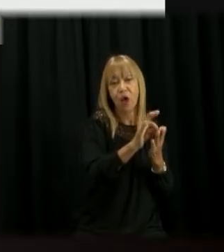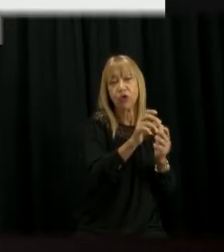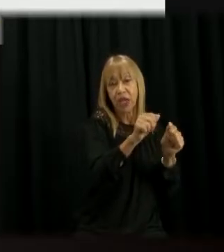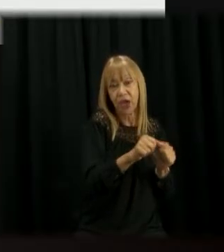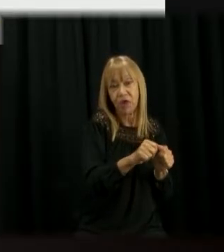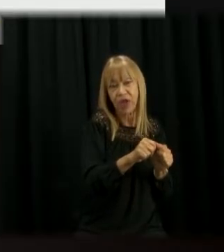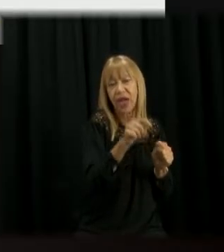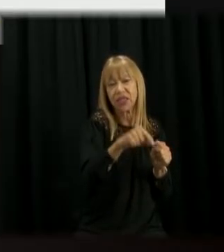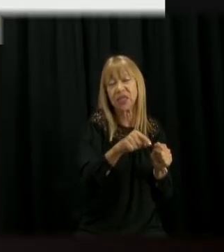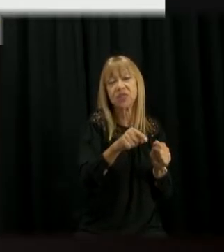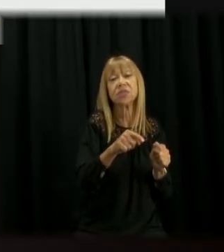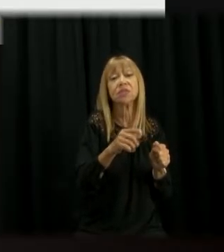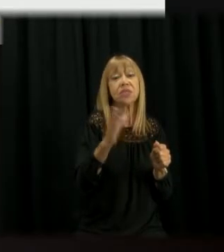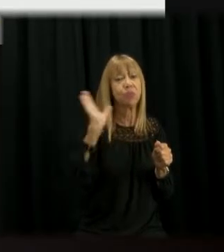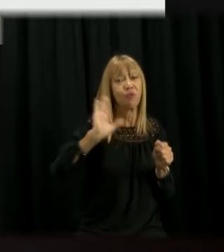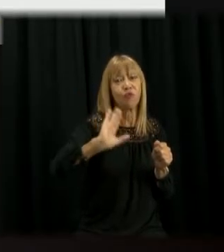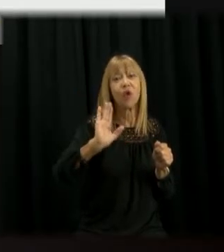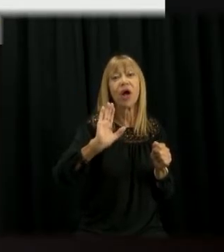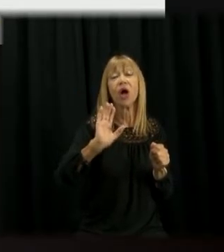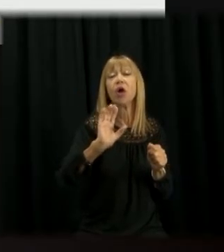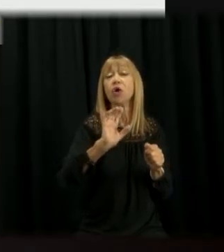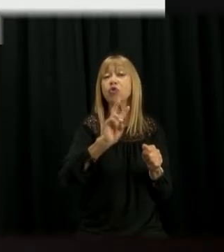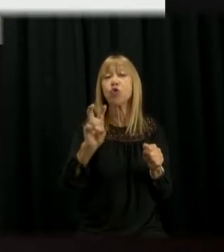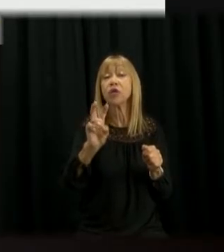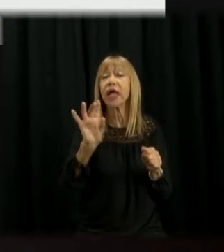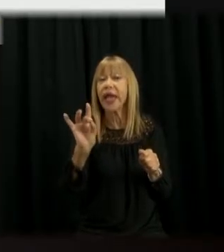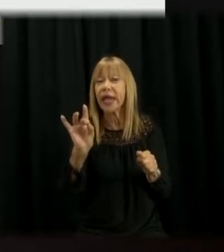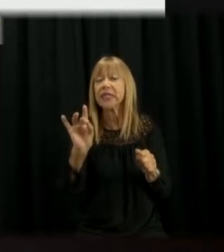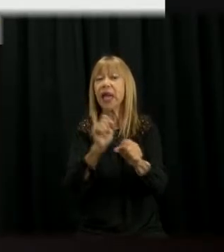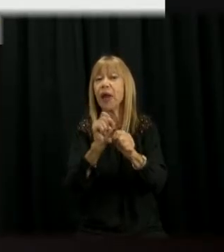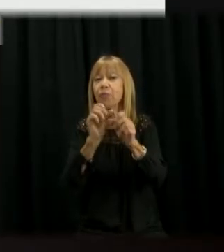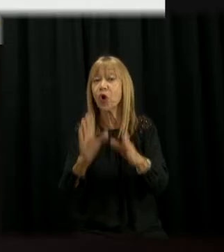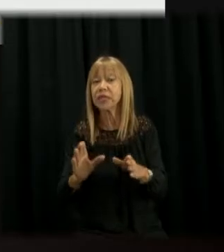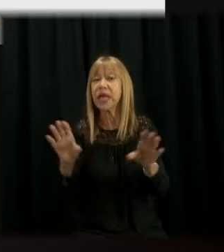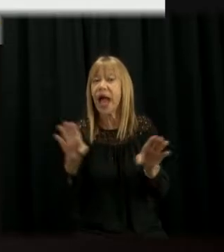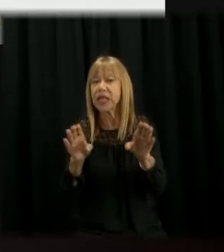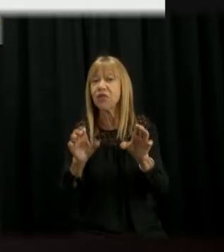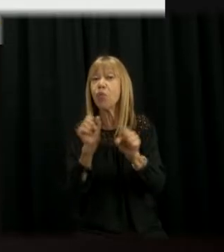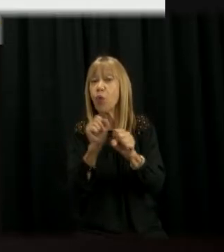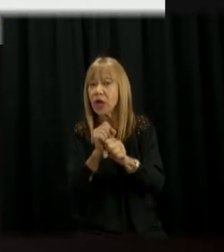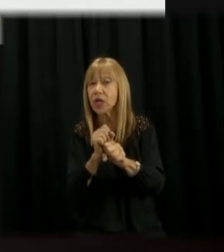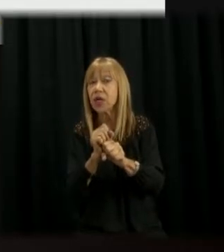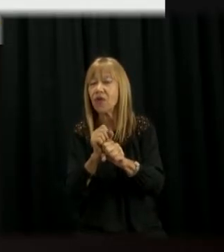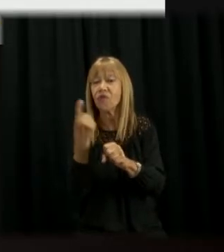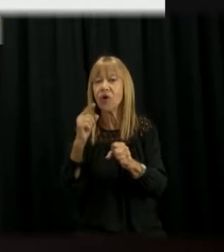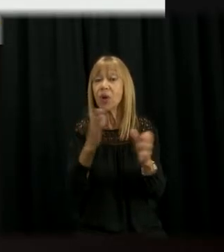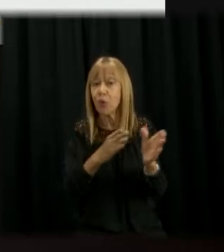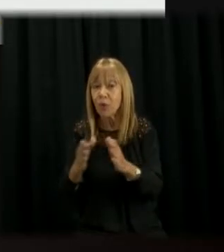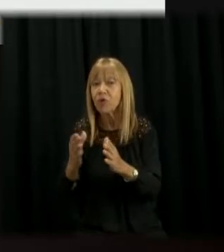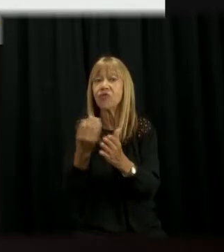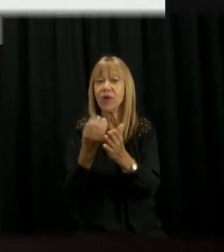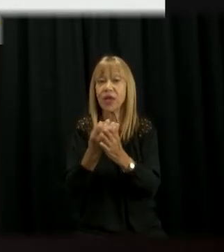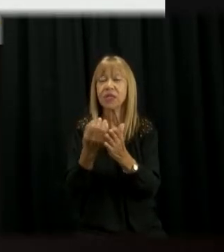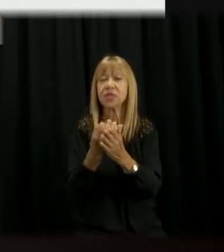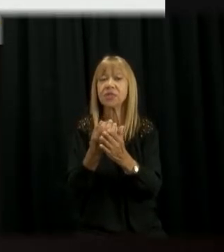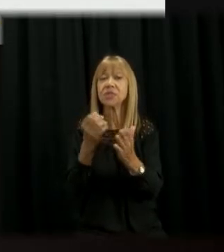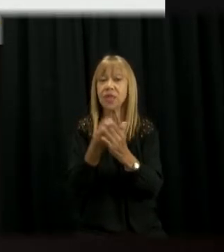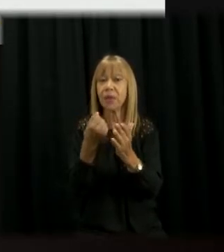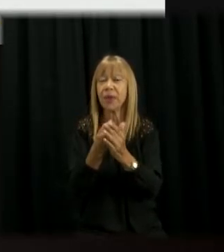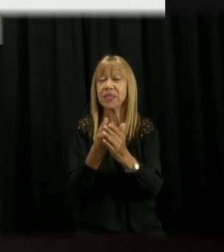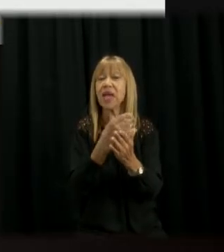de contabilidad central. Antes eran 208 empleados que trabajan activamente para